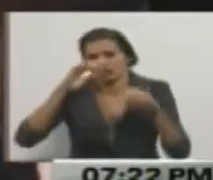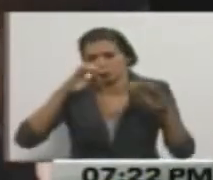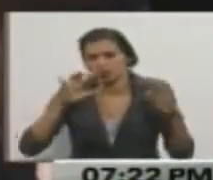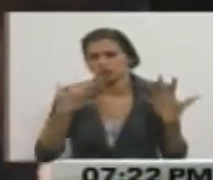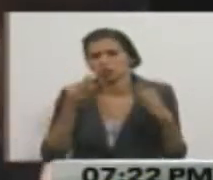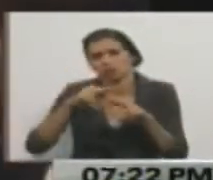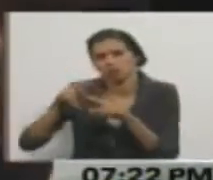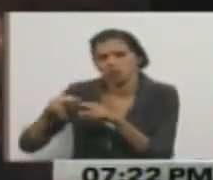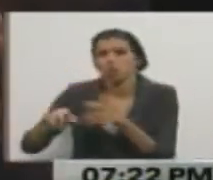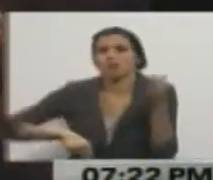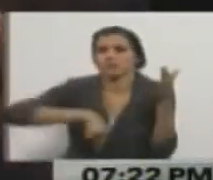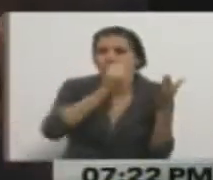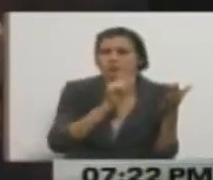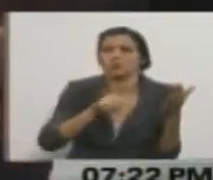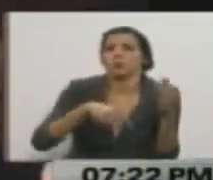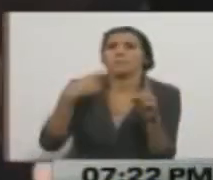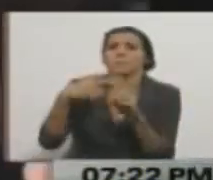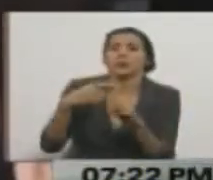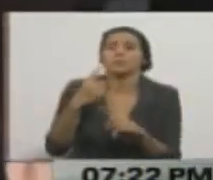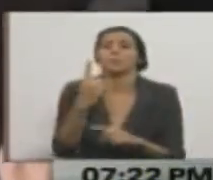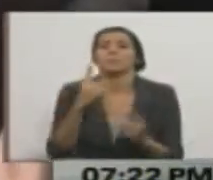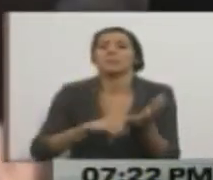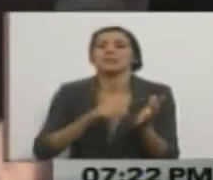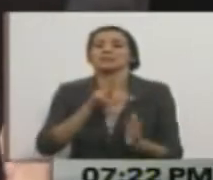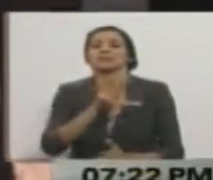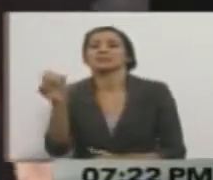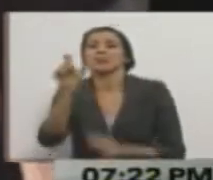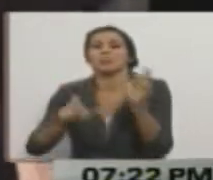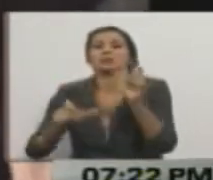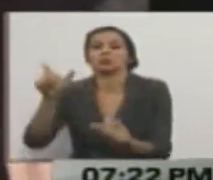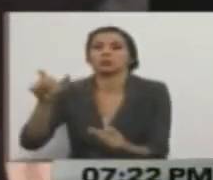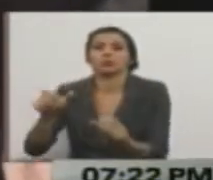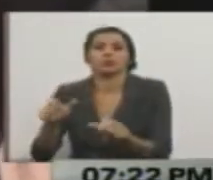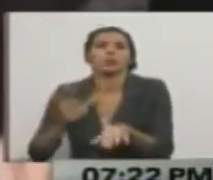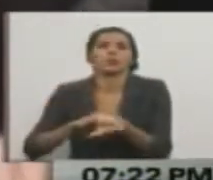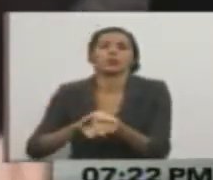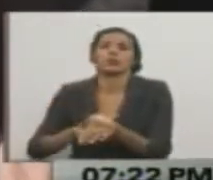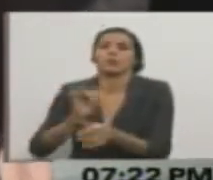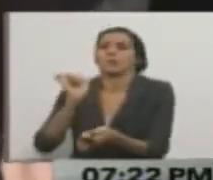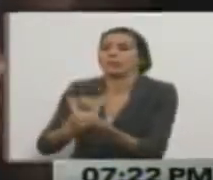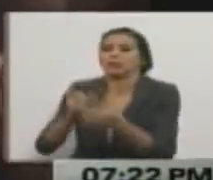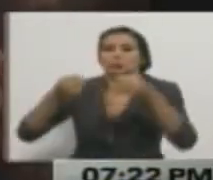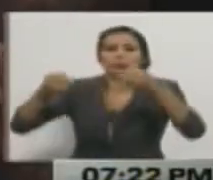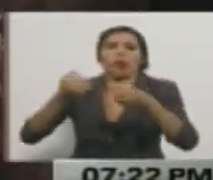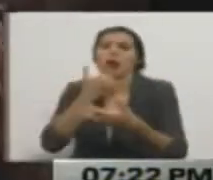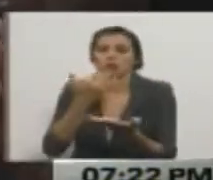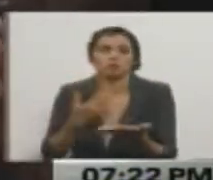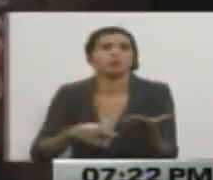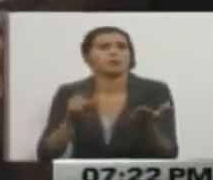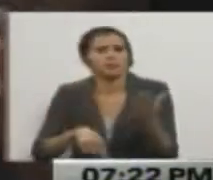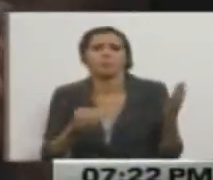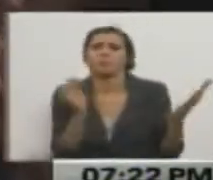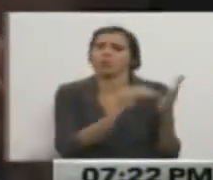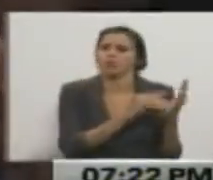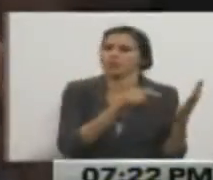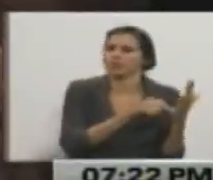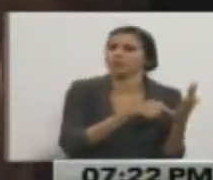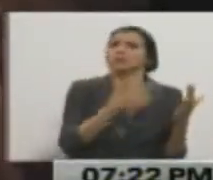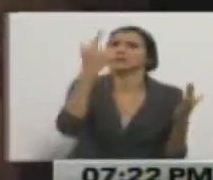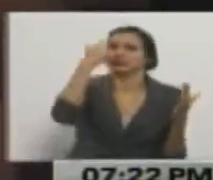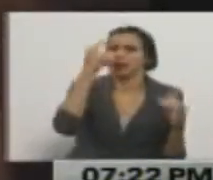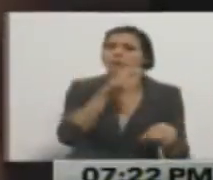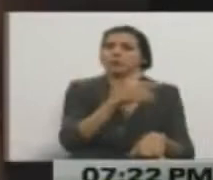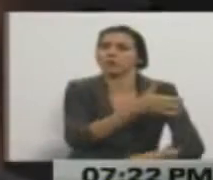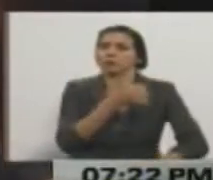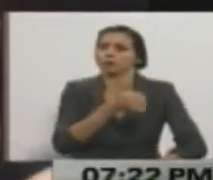personas que están inhabilitados políticamente por haber incurrido en delitos graves. El referendo revocatorio fue matado